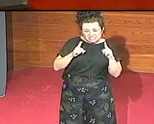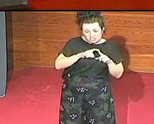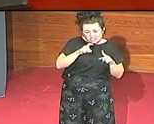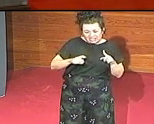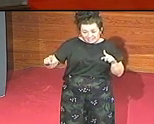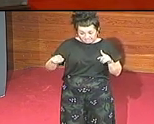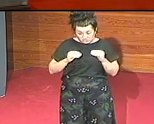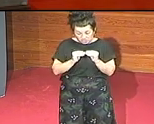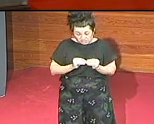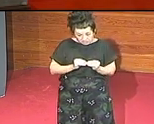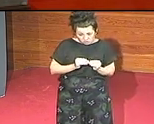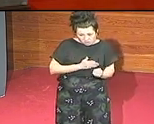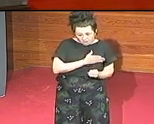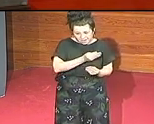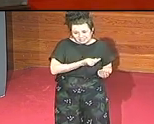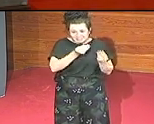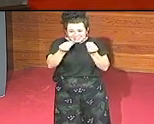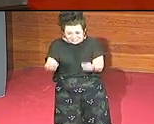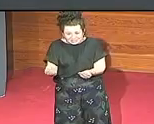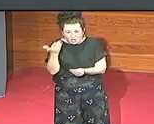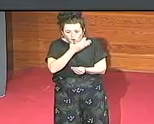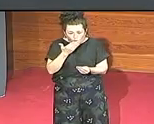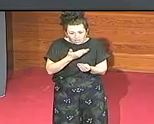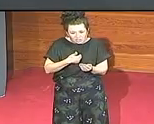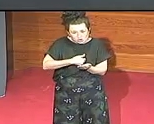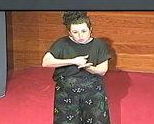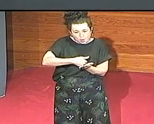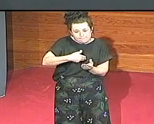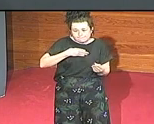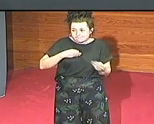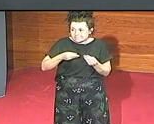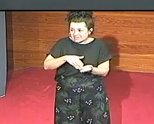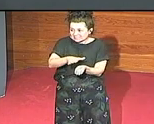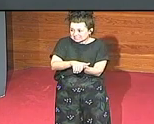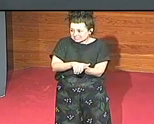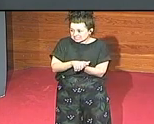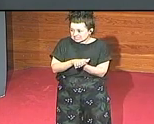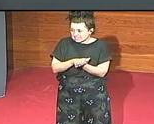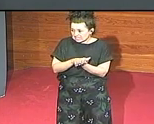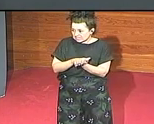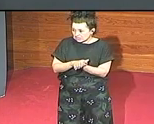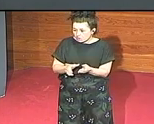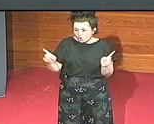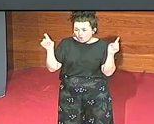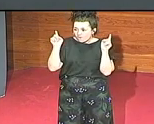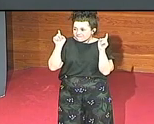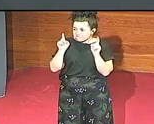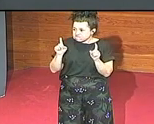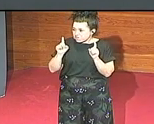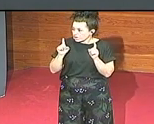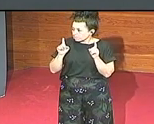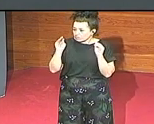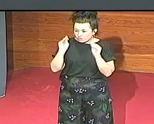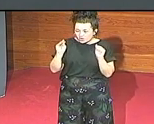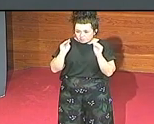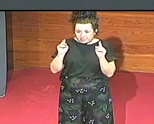hemos hecho que los han llevado los colegios amplias tipificados ilegalmente me refiero más a la formación de profesorado quiero decir porque se tienen cenando